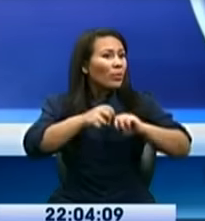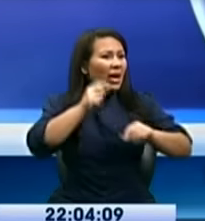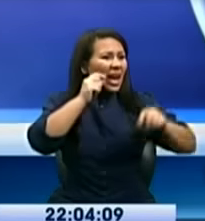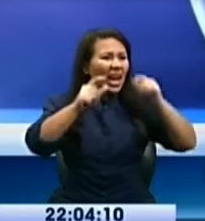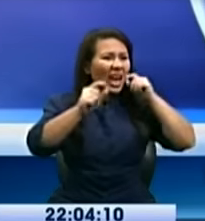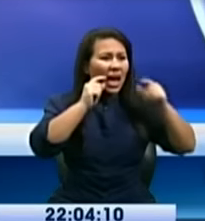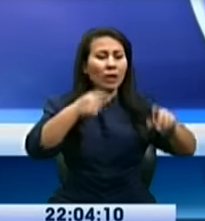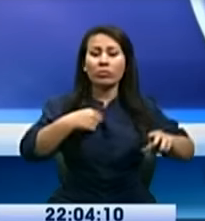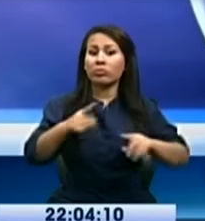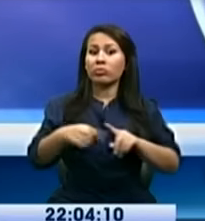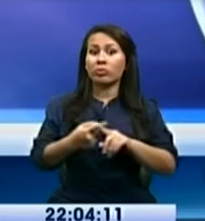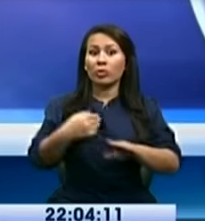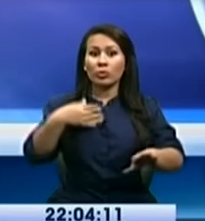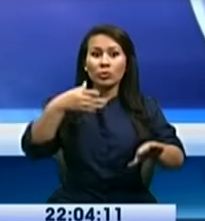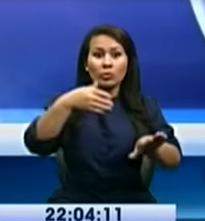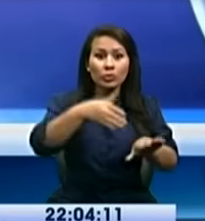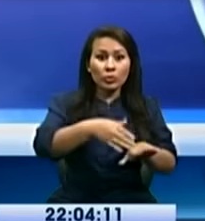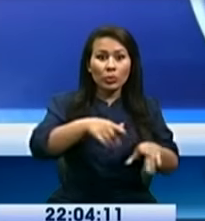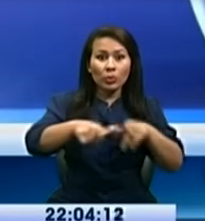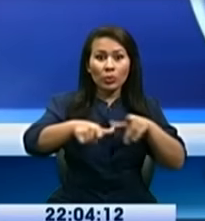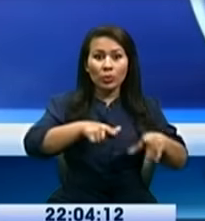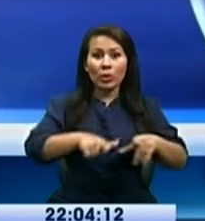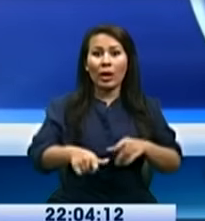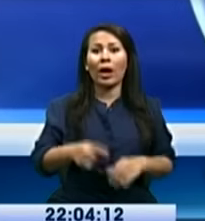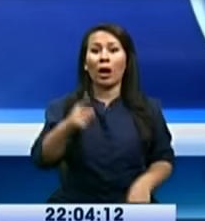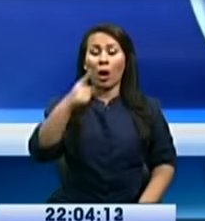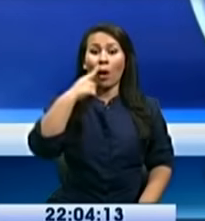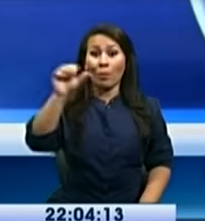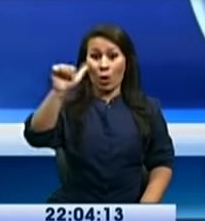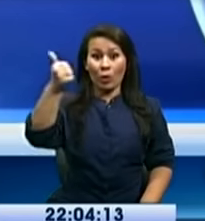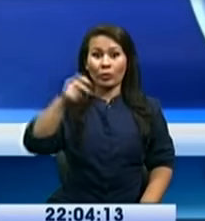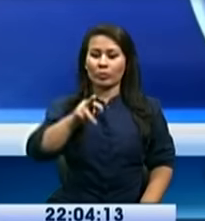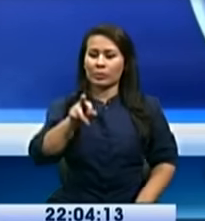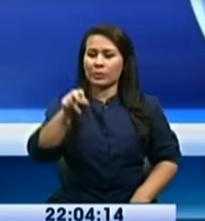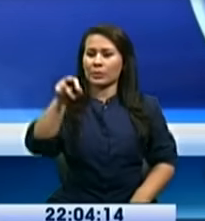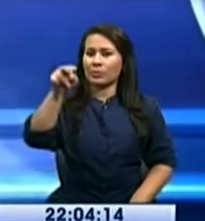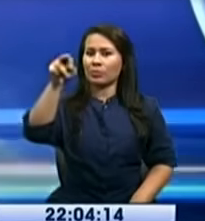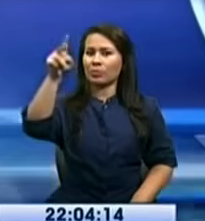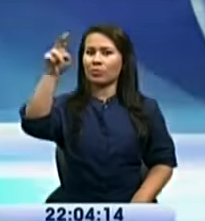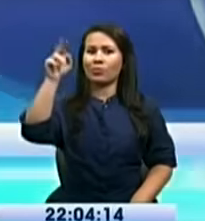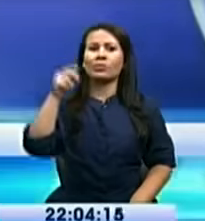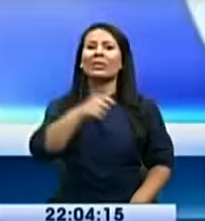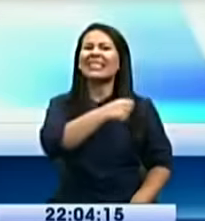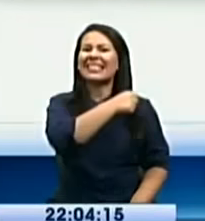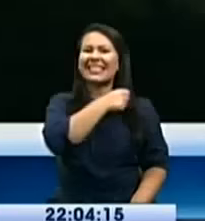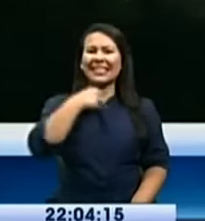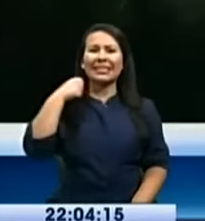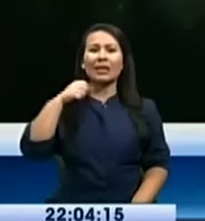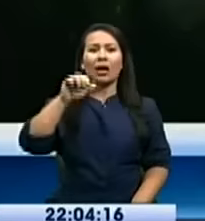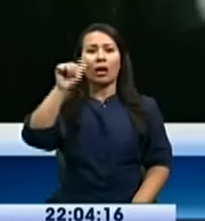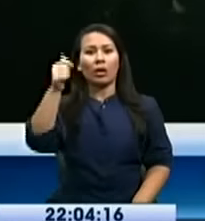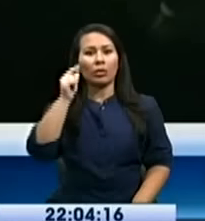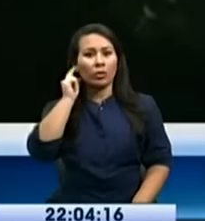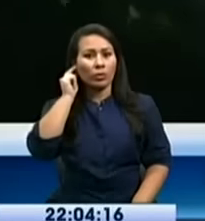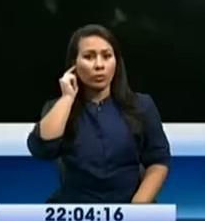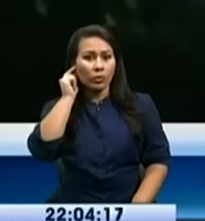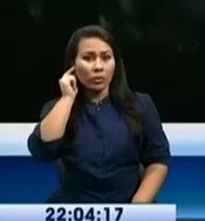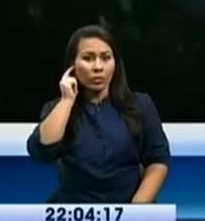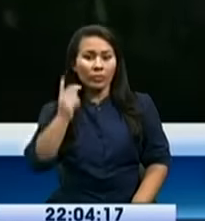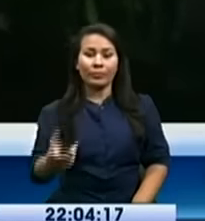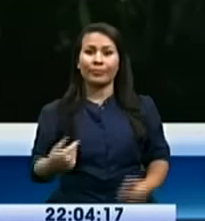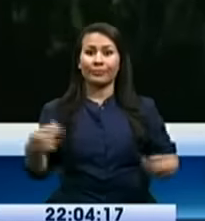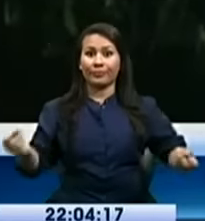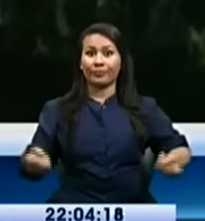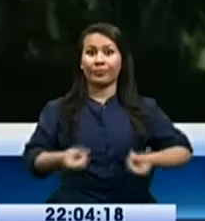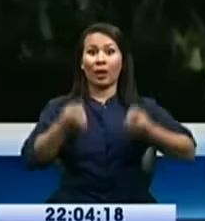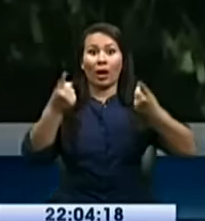y cuando ingresó al otro cuarto, alias El Rojo había procedido a cortarle el cuello. Se abrió una instrucción fiscal